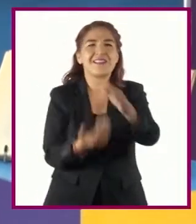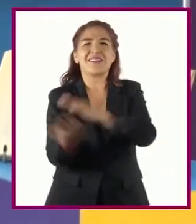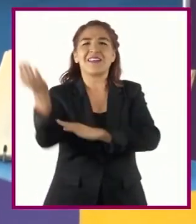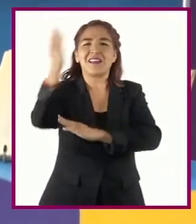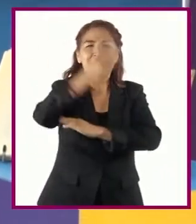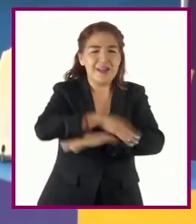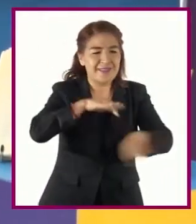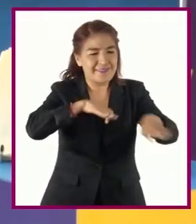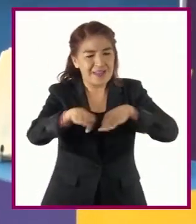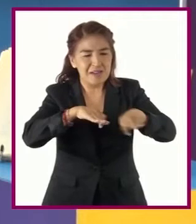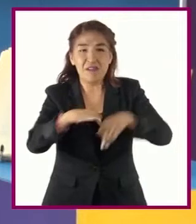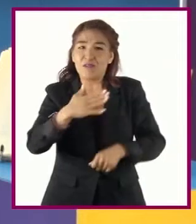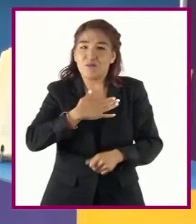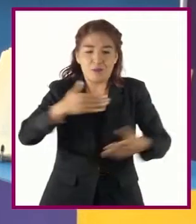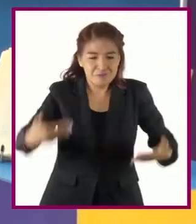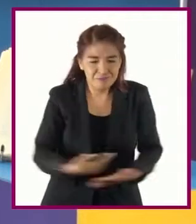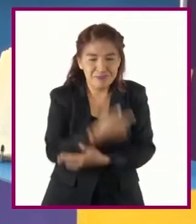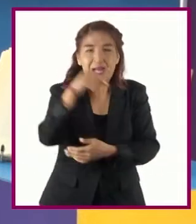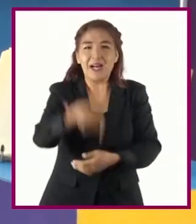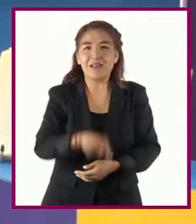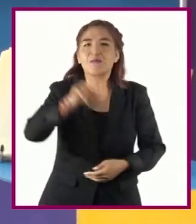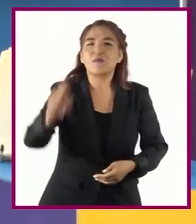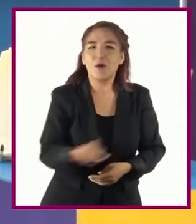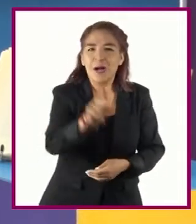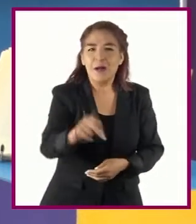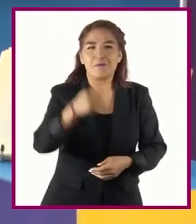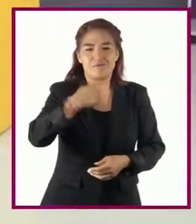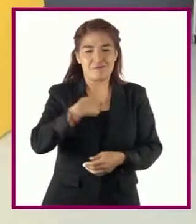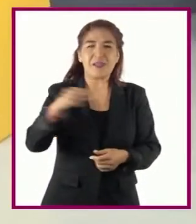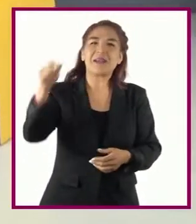del pueblo, nacido en octubre para la faz del